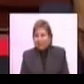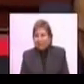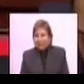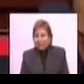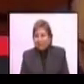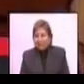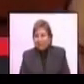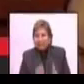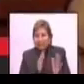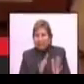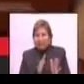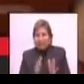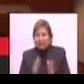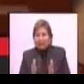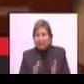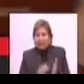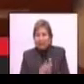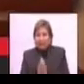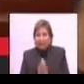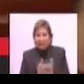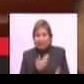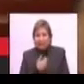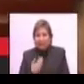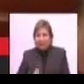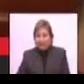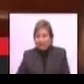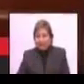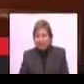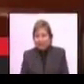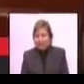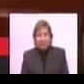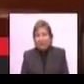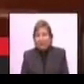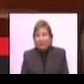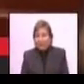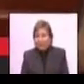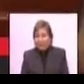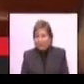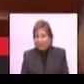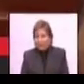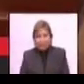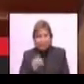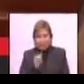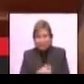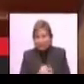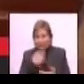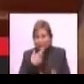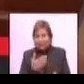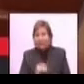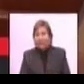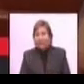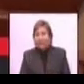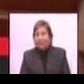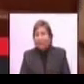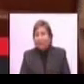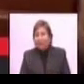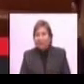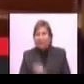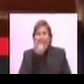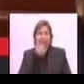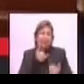un proceso propiciado nuevamente por el gobierno, en el que evidentemente lo que se suceden son